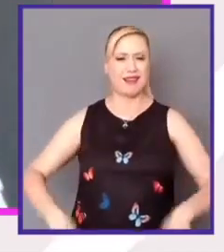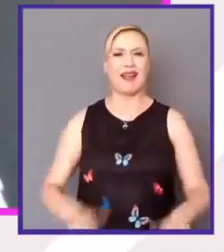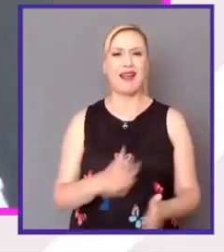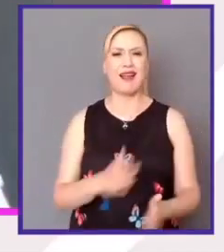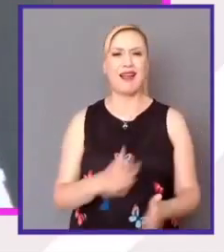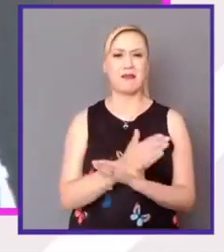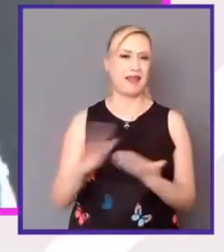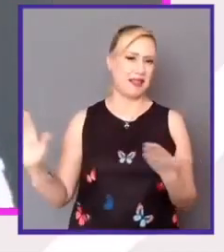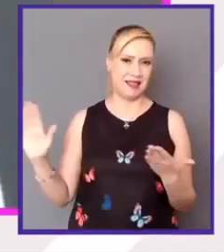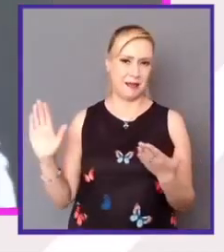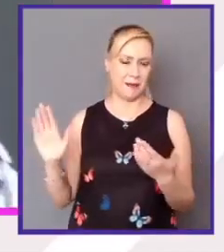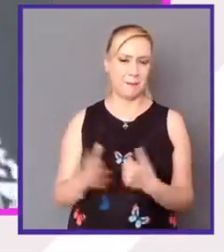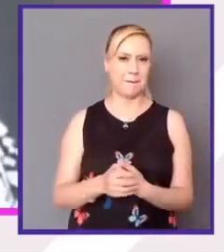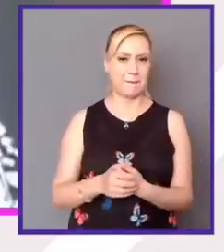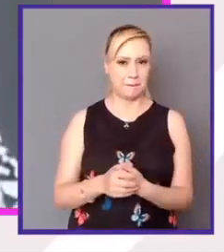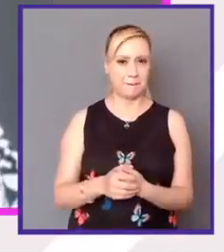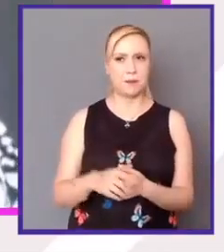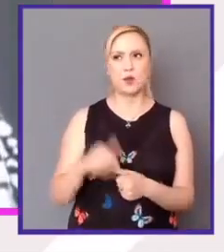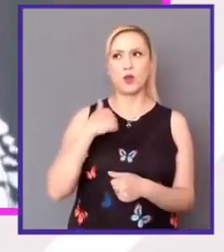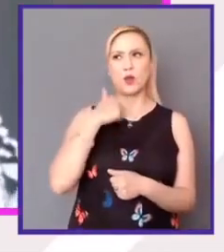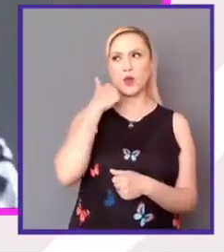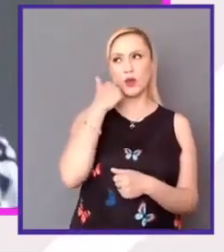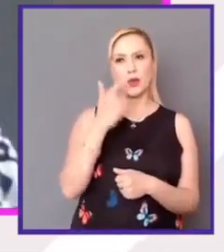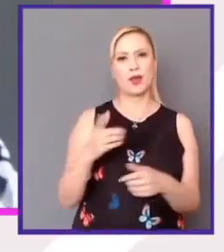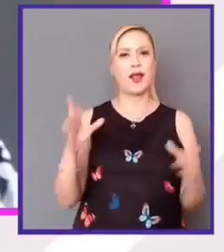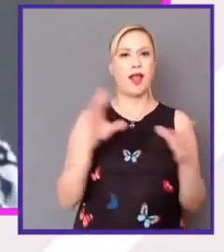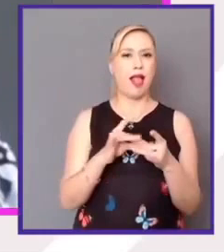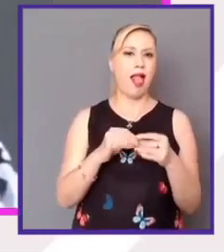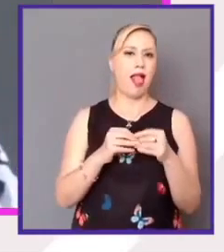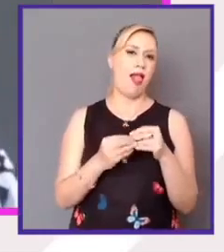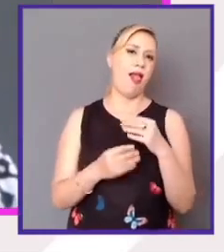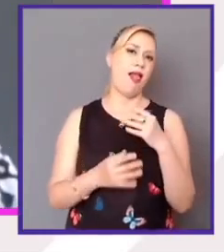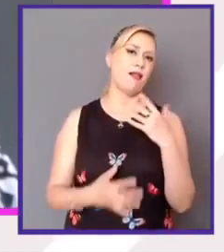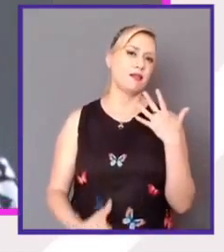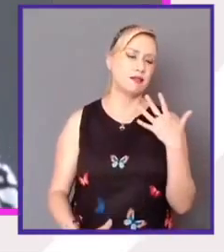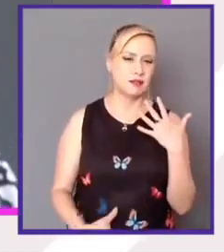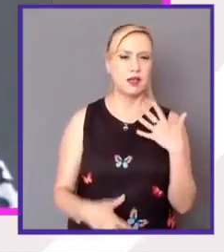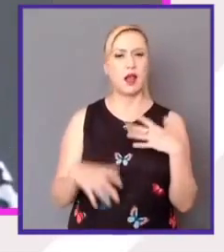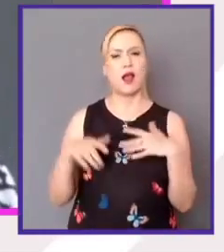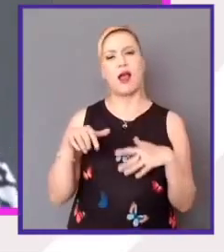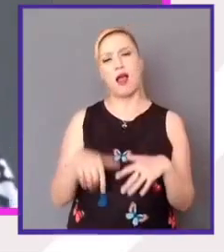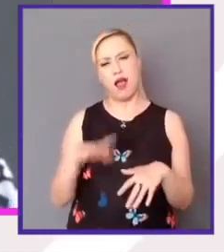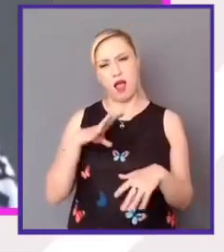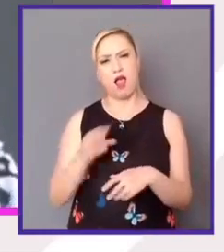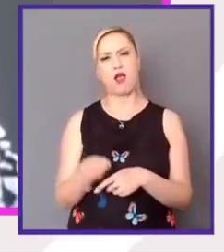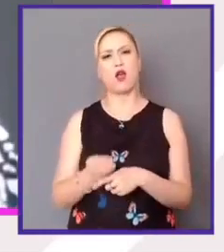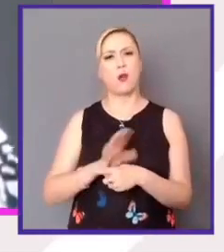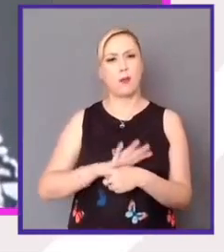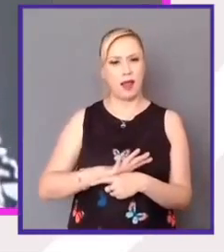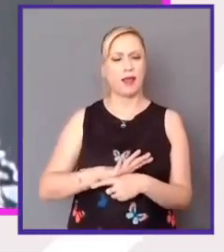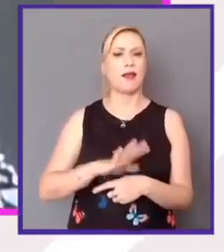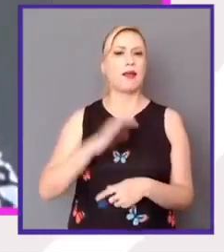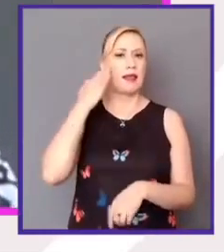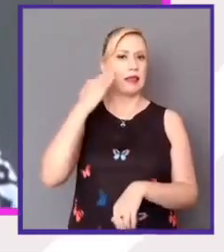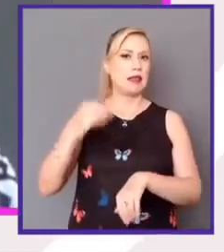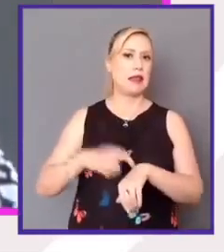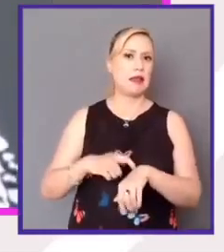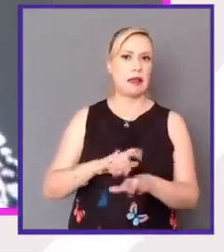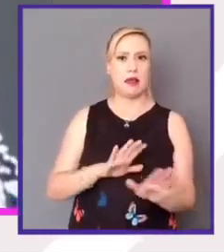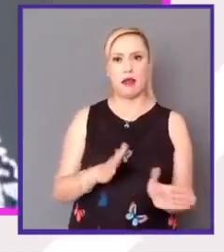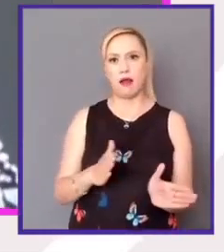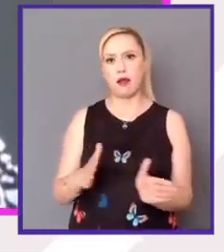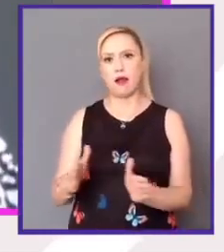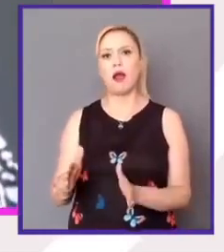ver? No quiero como también detallar toda esta información, también la damos en los espacios de COPRED para no tardar más. Pero todo esto de